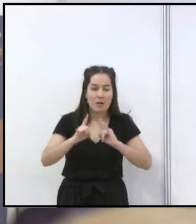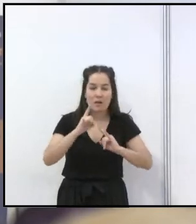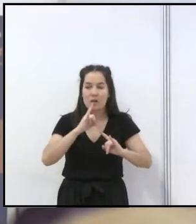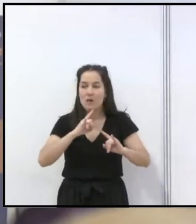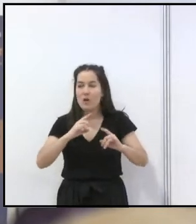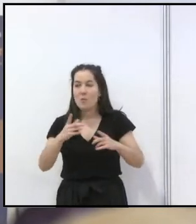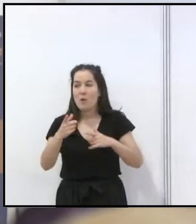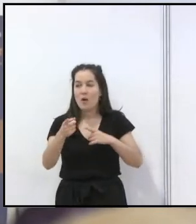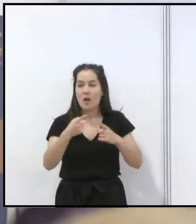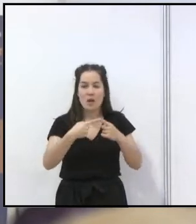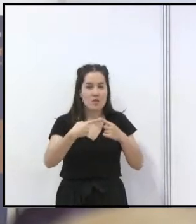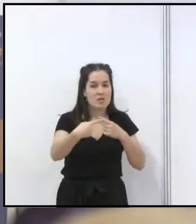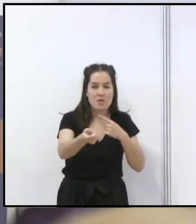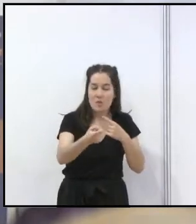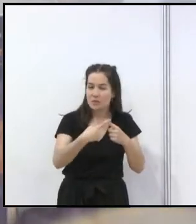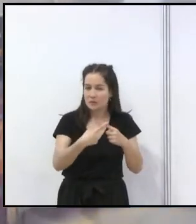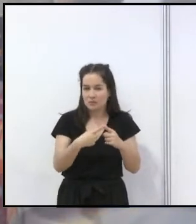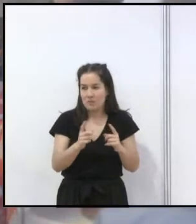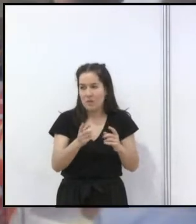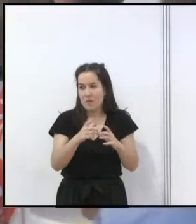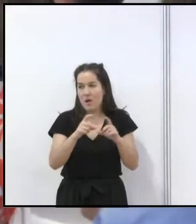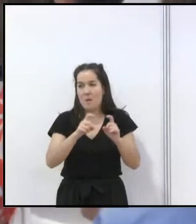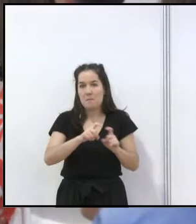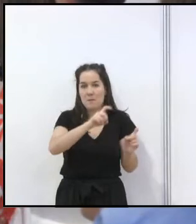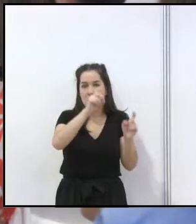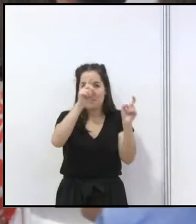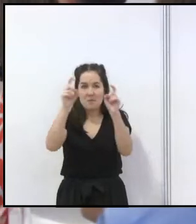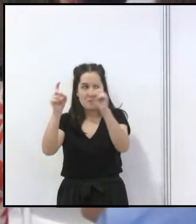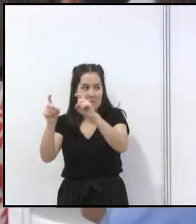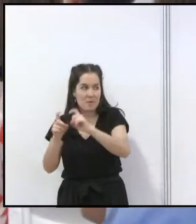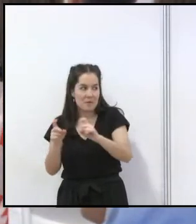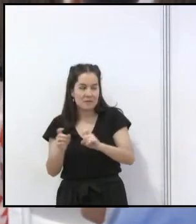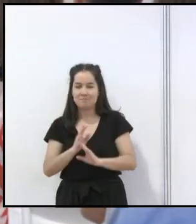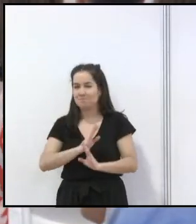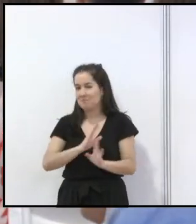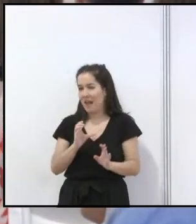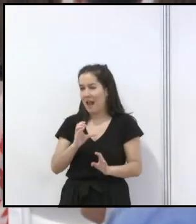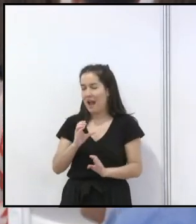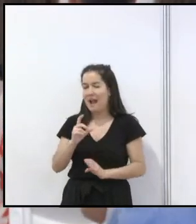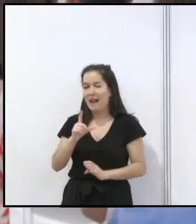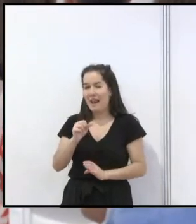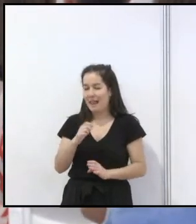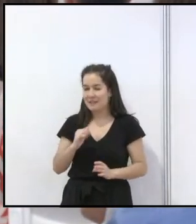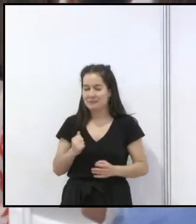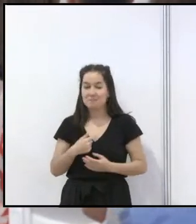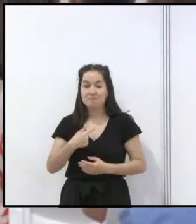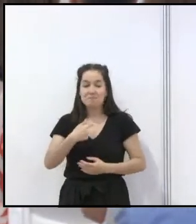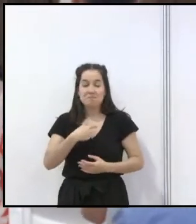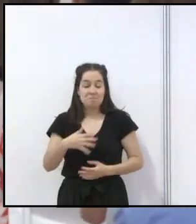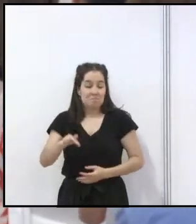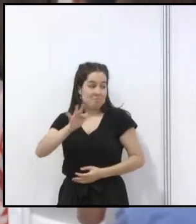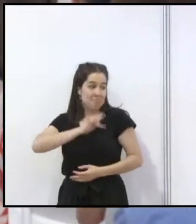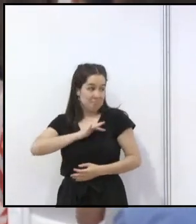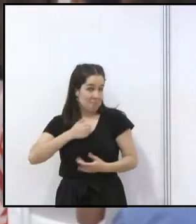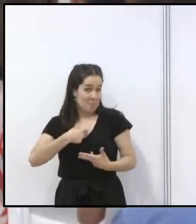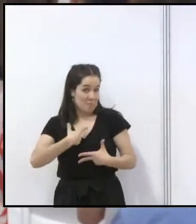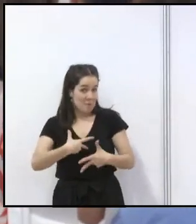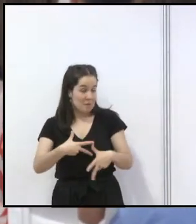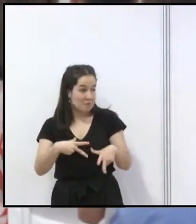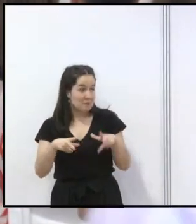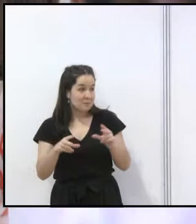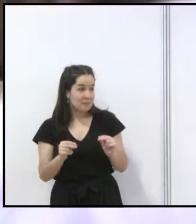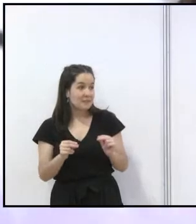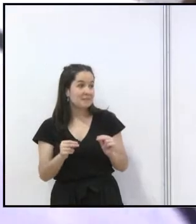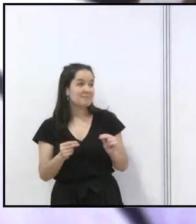interplanetario. Ya está, Clara. Bueno, me toca a mí cerrar, ¿no? Claro, claro,